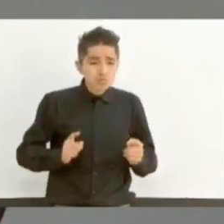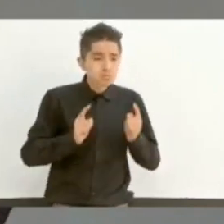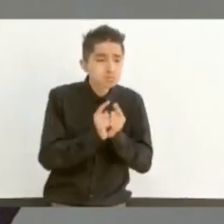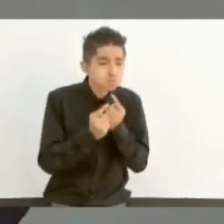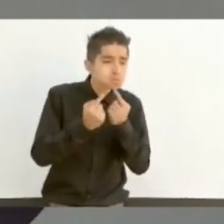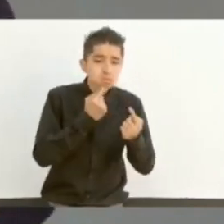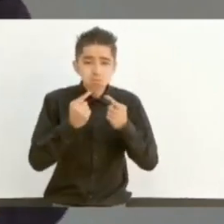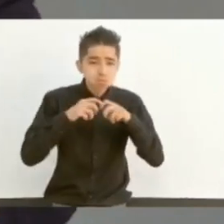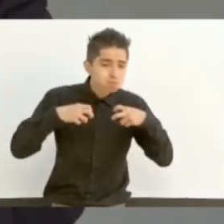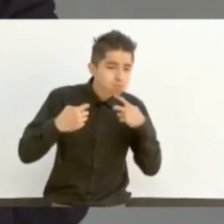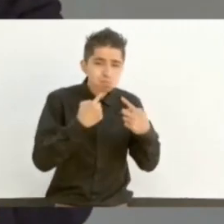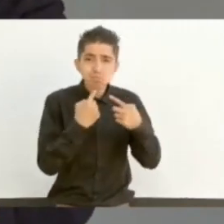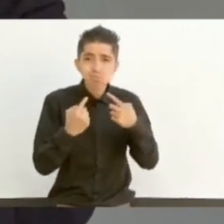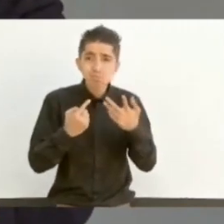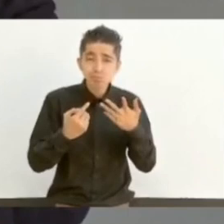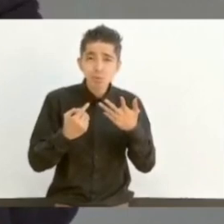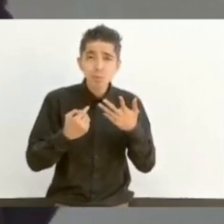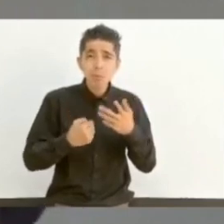Lo mismo,